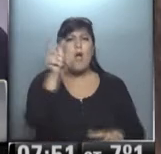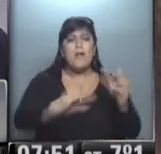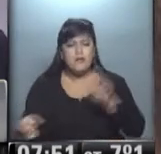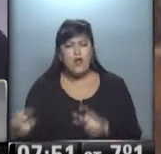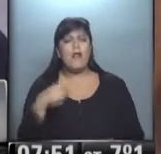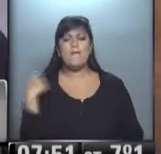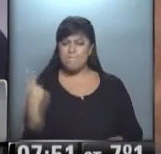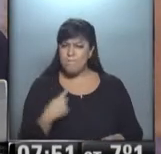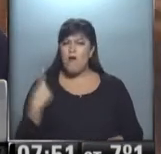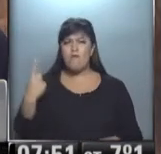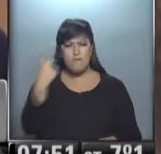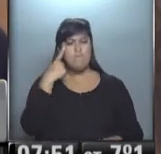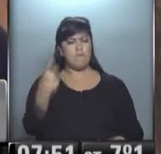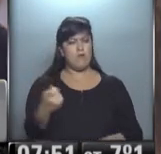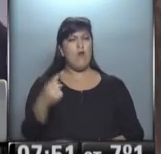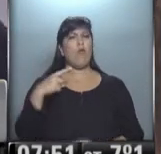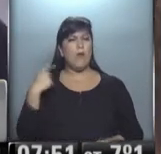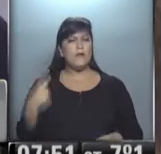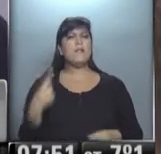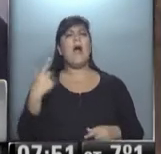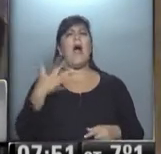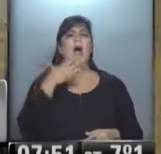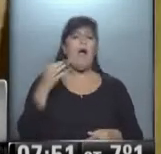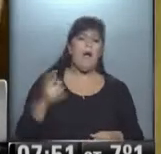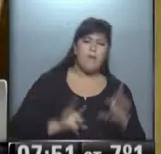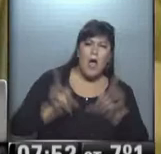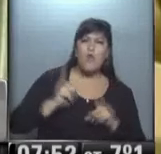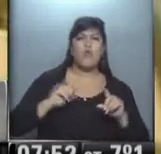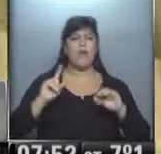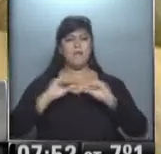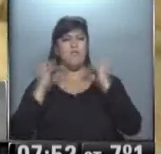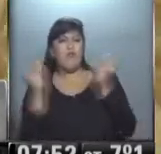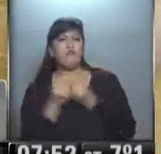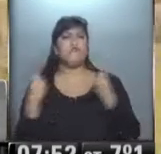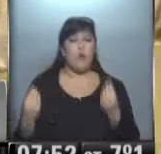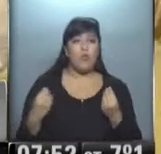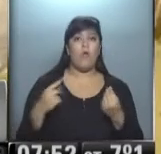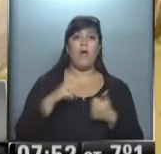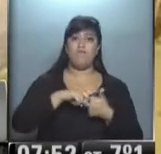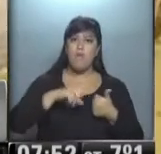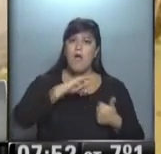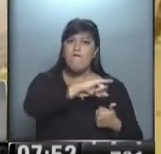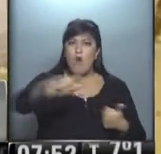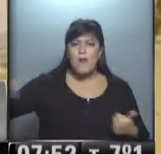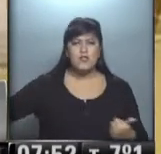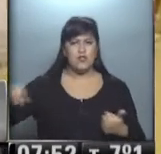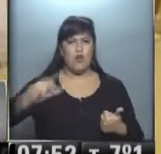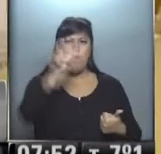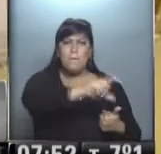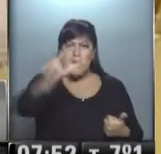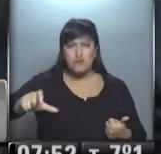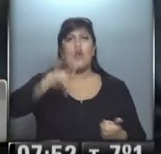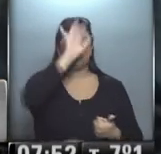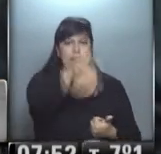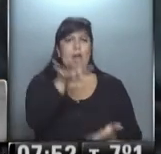sacamos unas conclusiones muy interesantes una de ellas bueno el alto nivel de información que la sociedad tiene